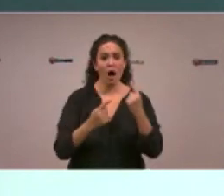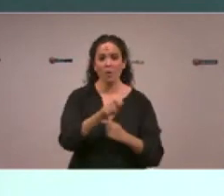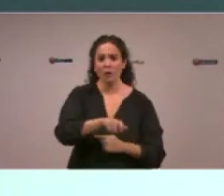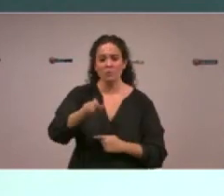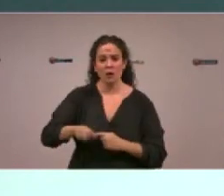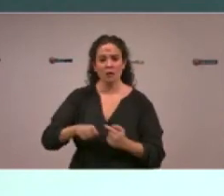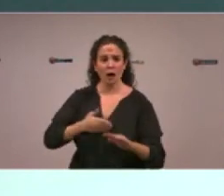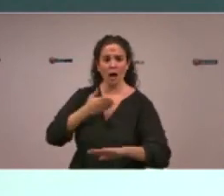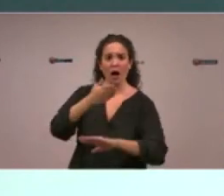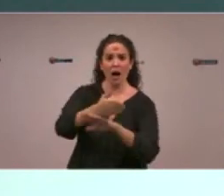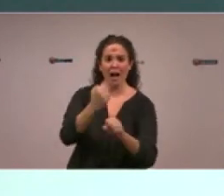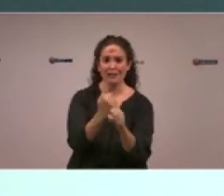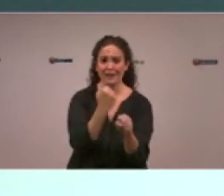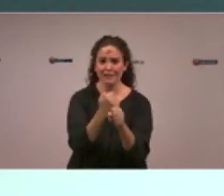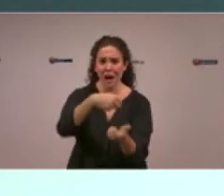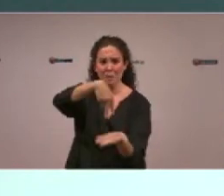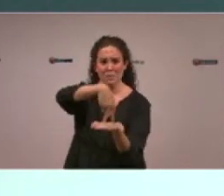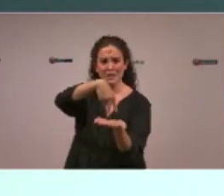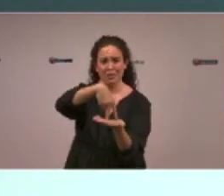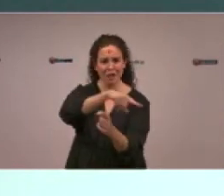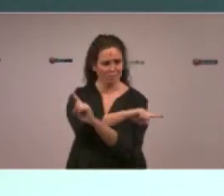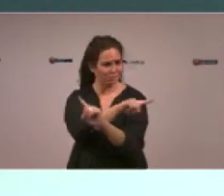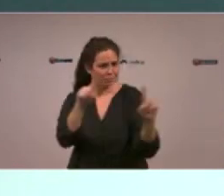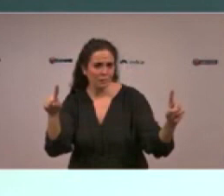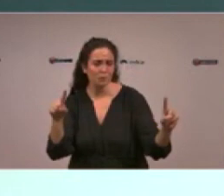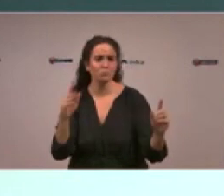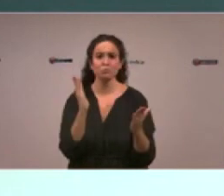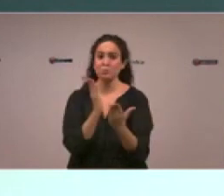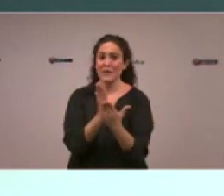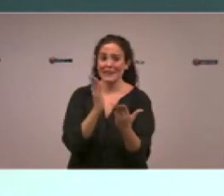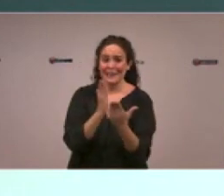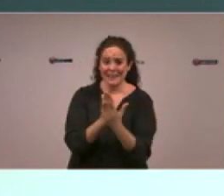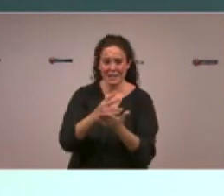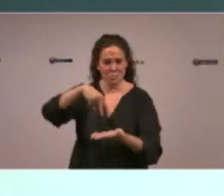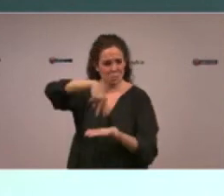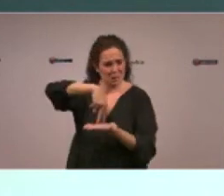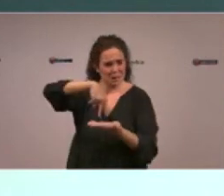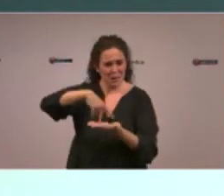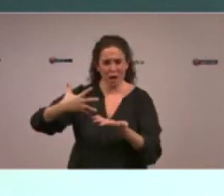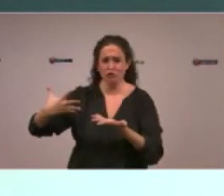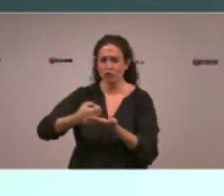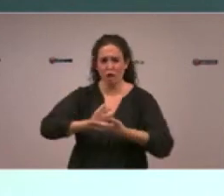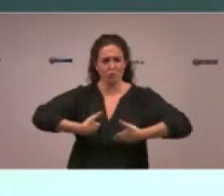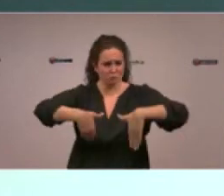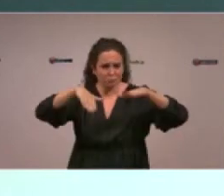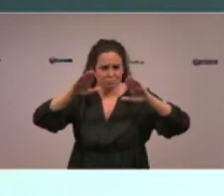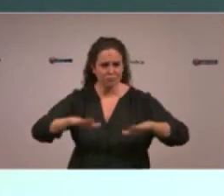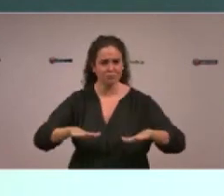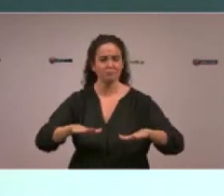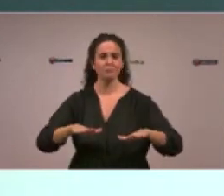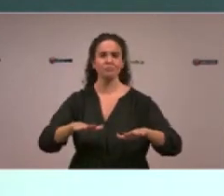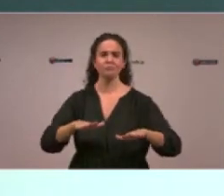forma presencial, se suspendieron todas las clases presenciales en todo el sistema de enseñanza, no hubo forma de